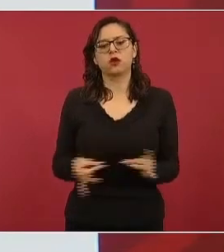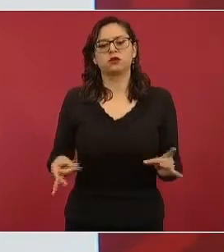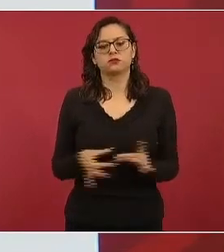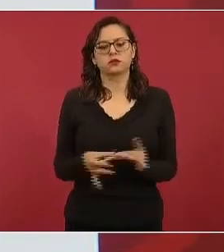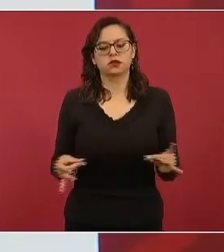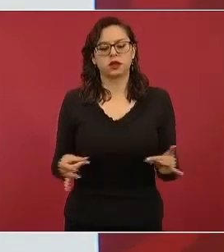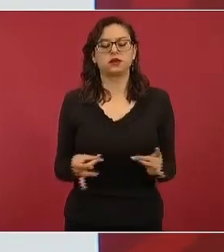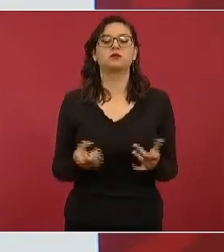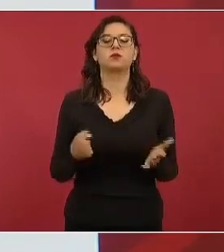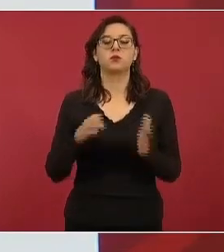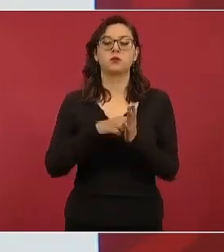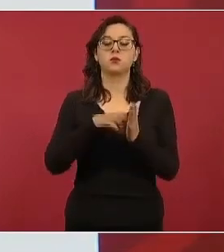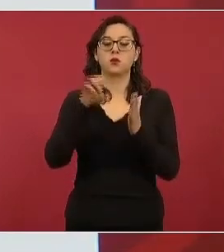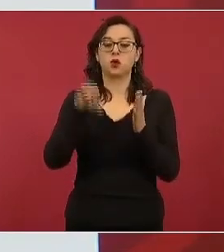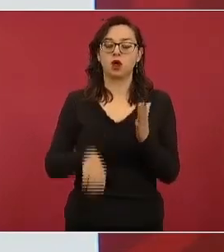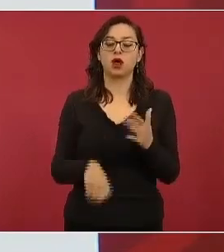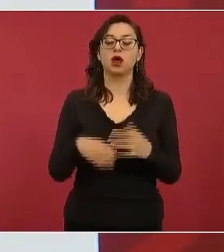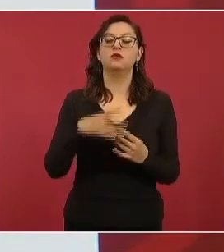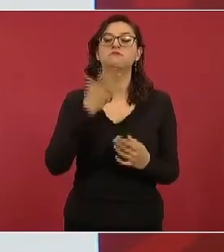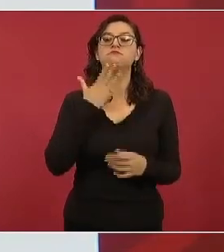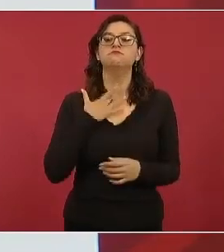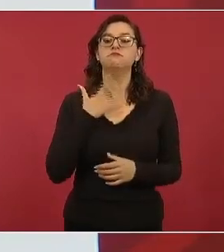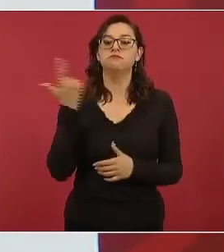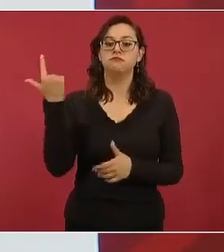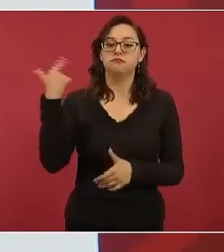para la importación de gasolinas.